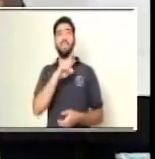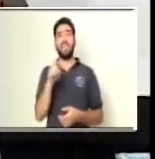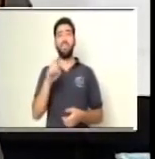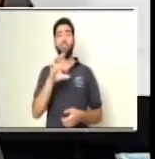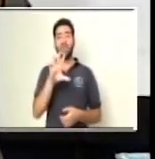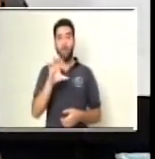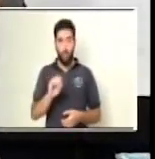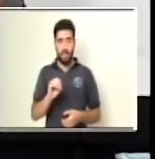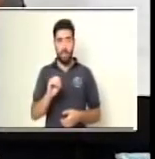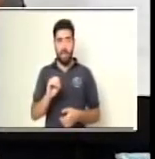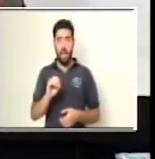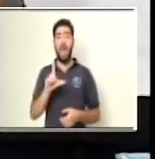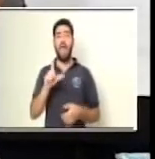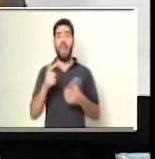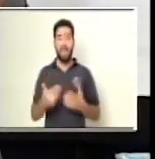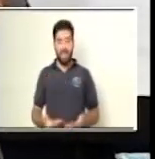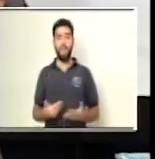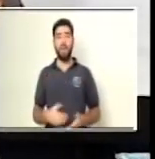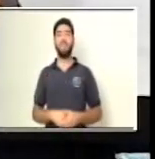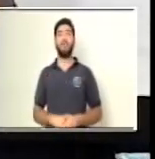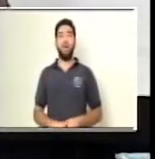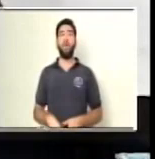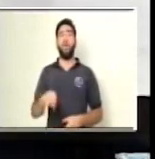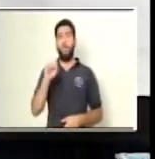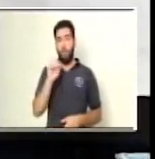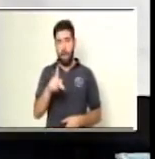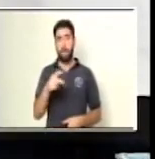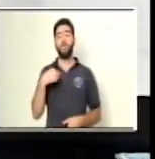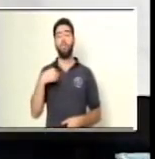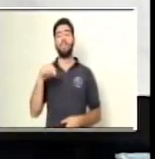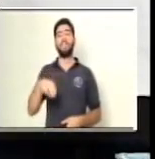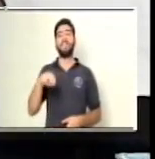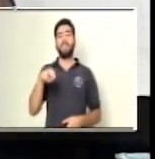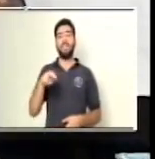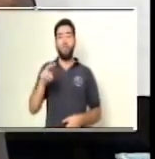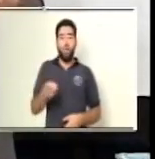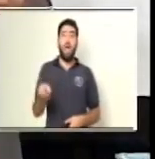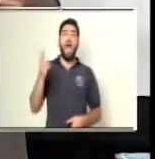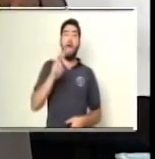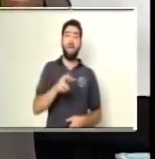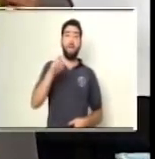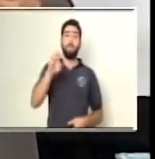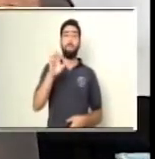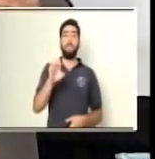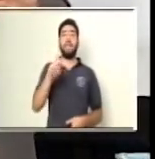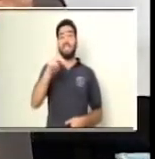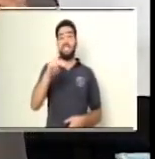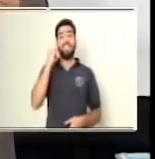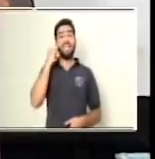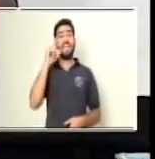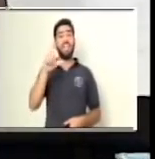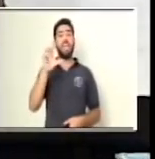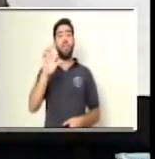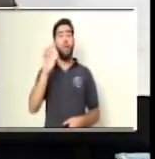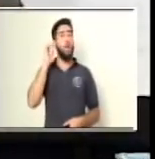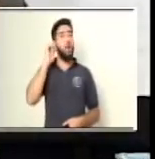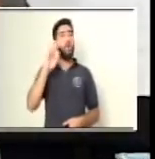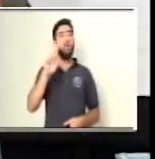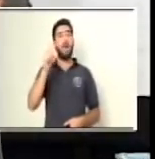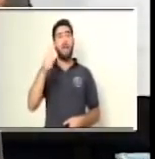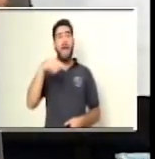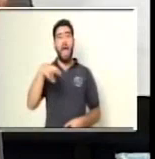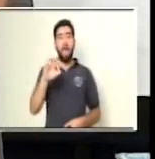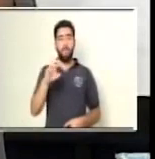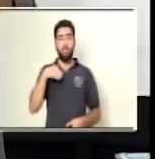150 libras. Pero esas libras las vamos a convertir a su equivalente en kilogramos. Y lo hacemos de una